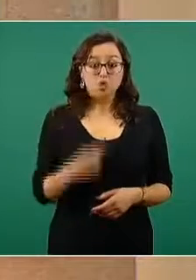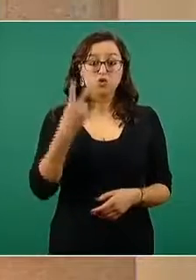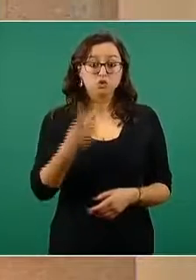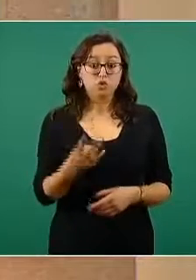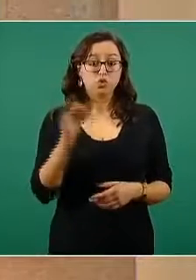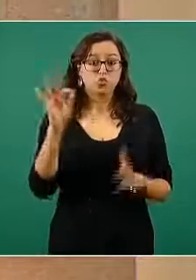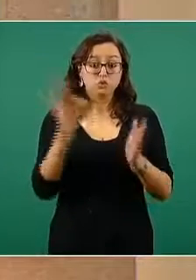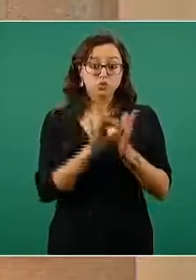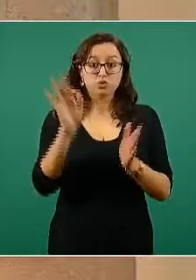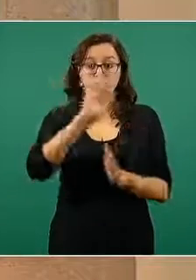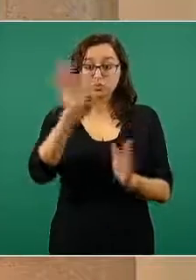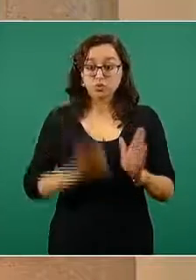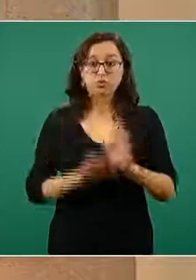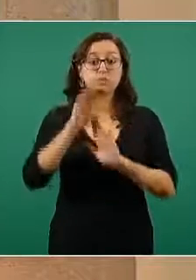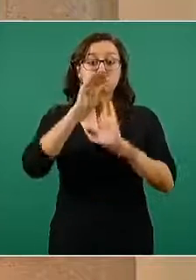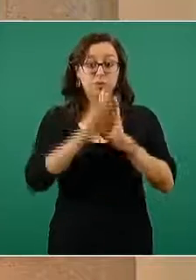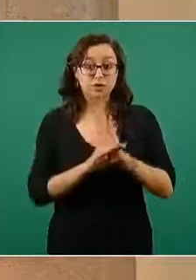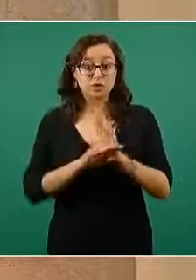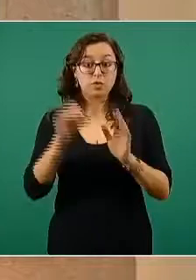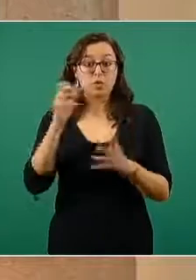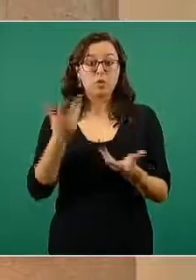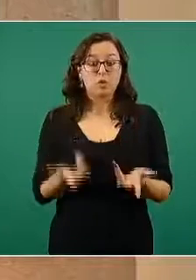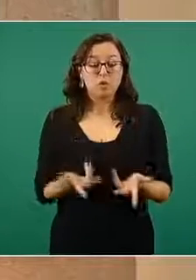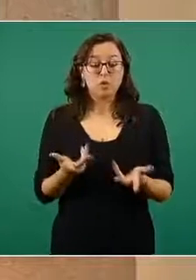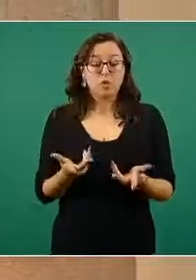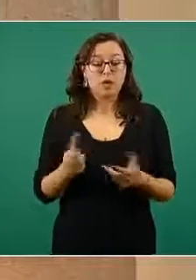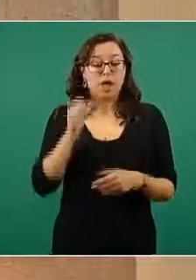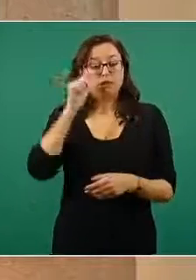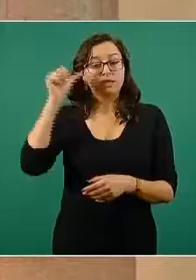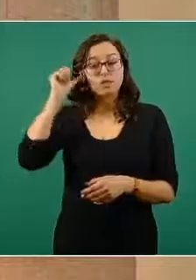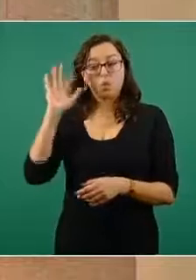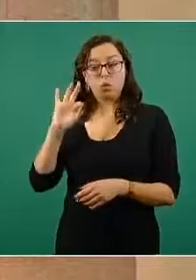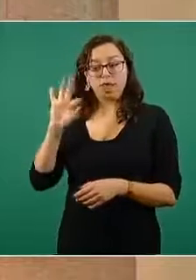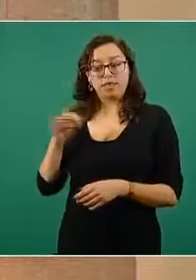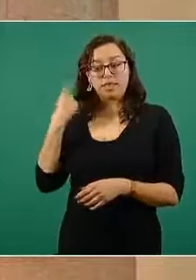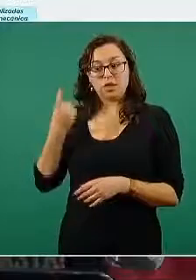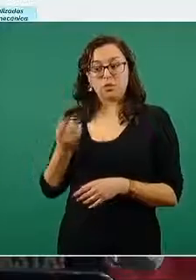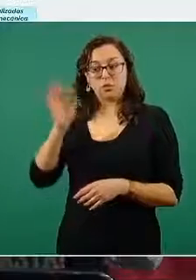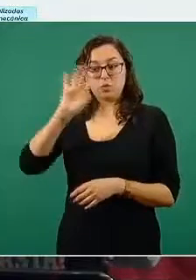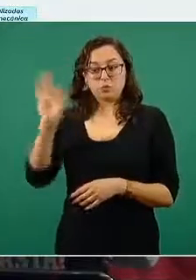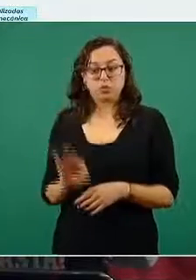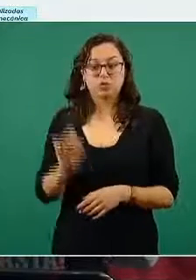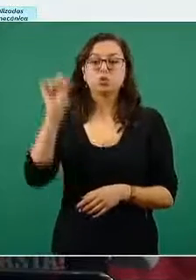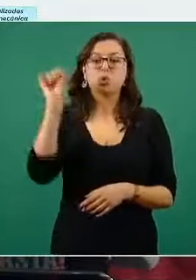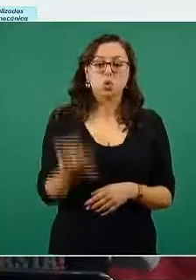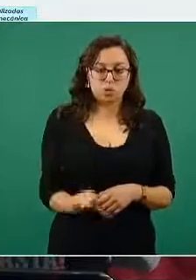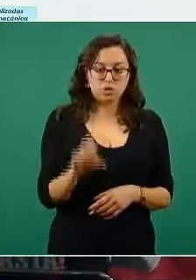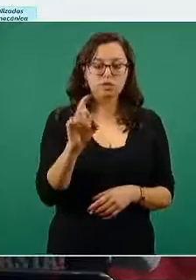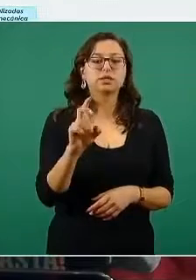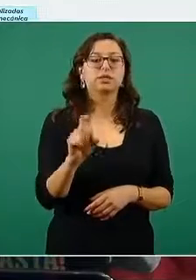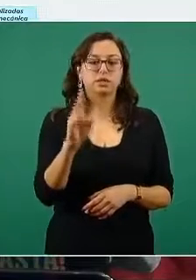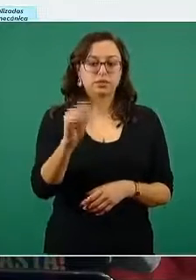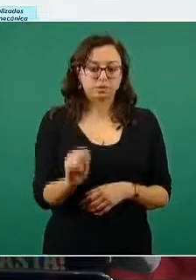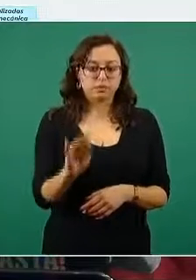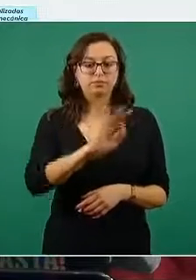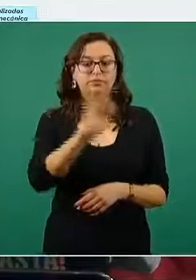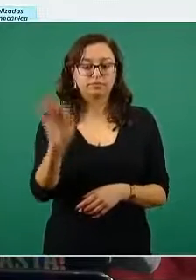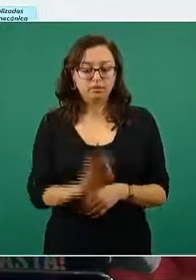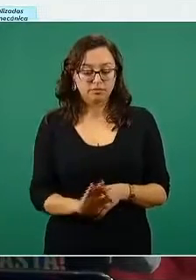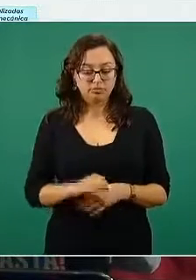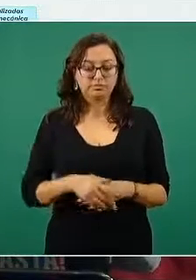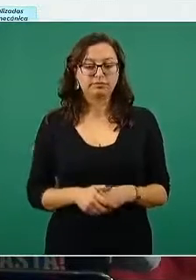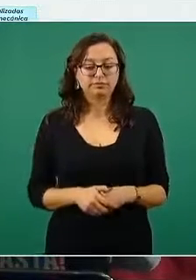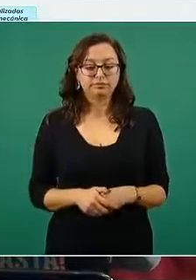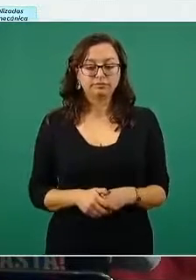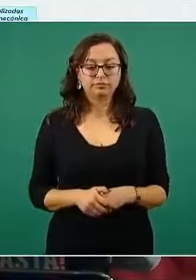de un 41% para la ocupación total del día de ayer, hoy es de un 39%. Si vemos